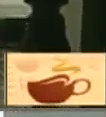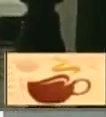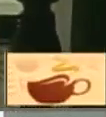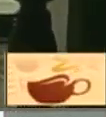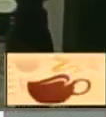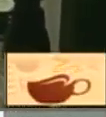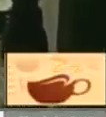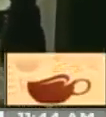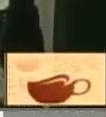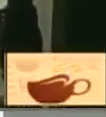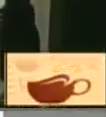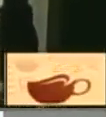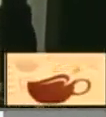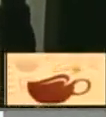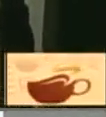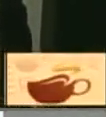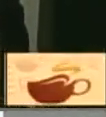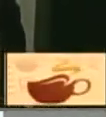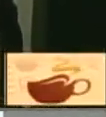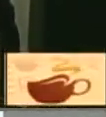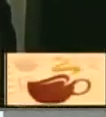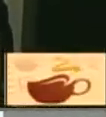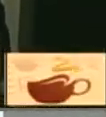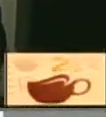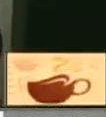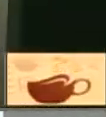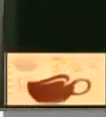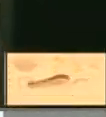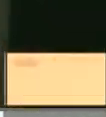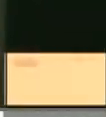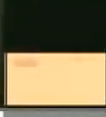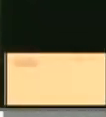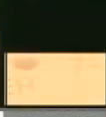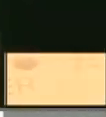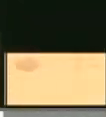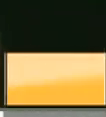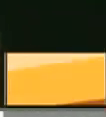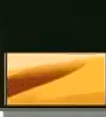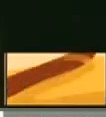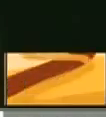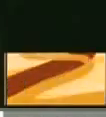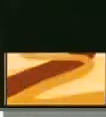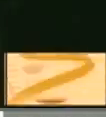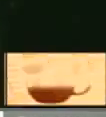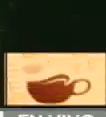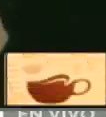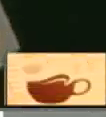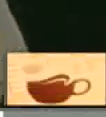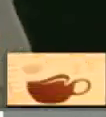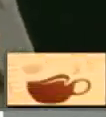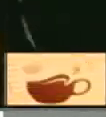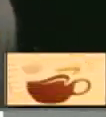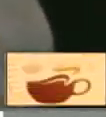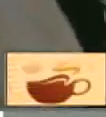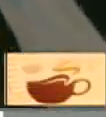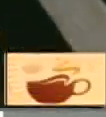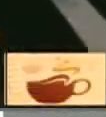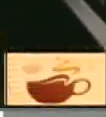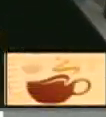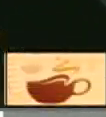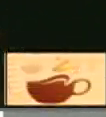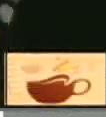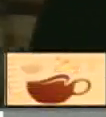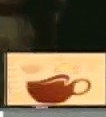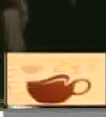de abril de 1810. Se desplazan a esta capilla la alcaldesa de Caracas, Erika Farías, en compañía del jefe de gobierno